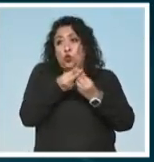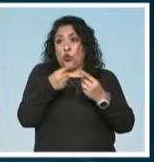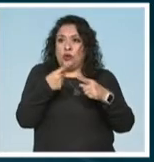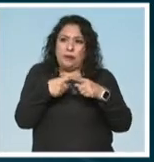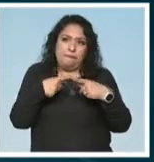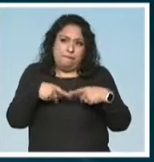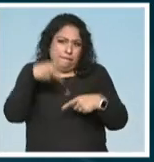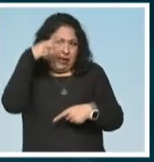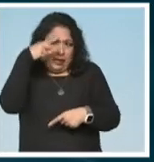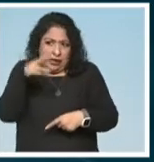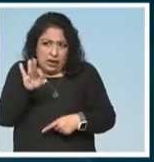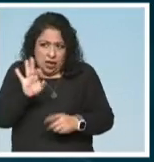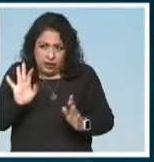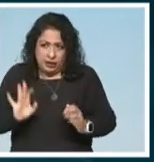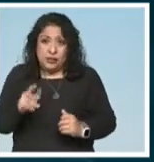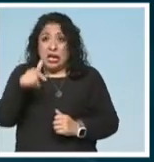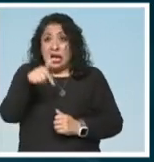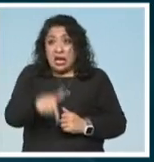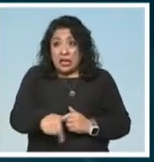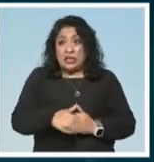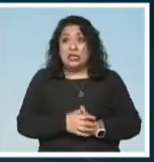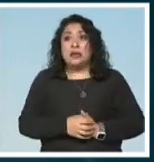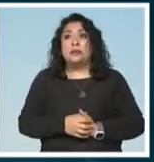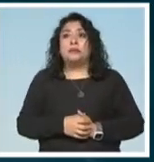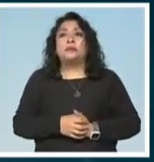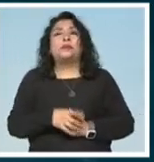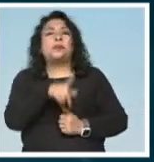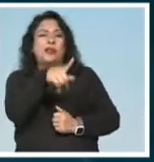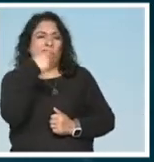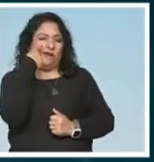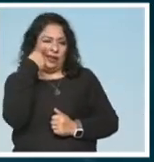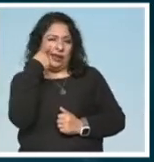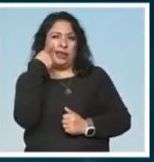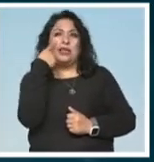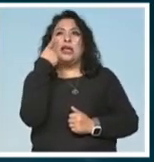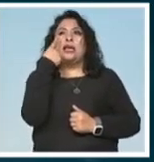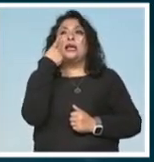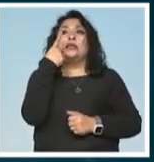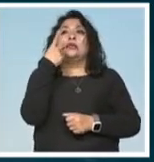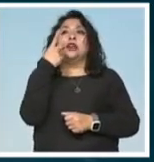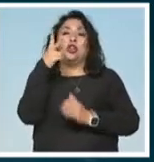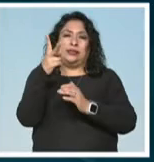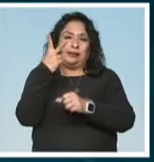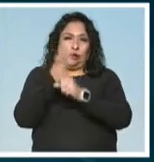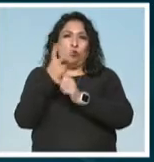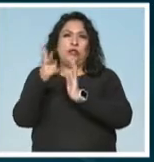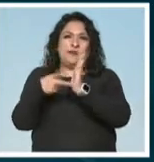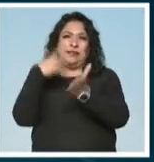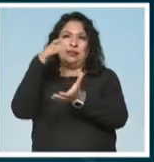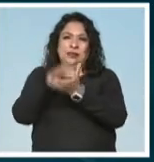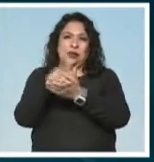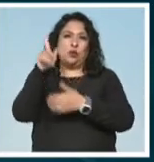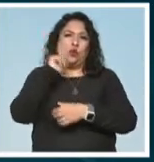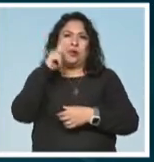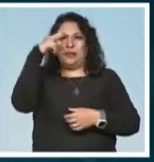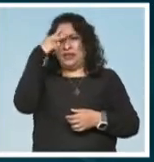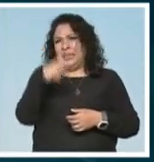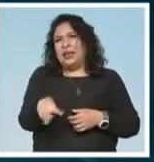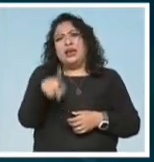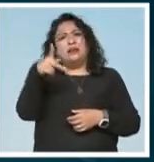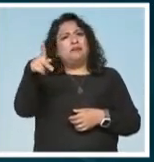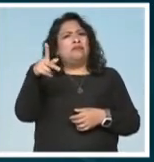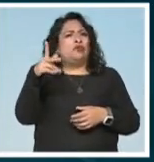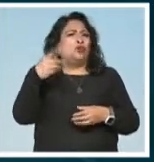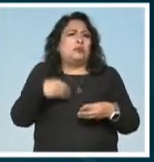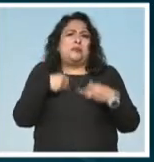mexicanos quizá? Aquí fíjate que estar casado en segundas nupcias con una mexicana, su mundo ha sido enteramente nórdico.